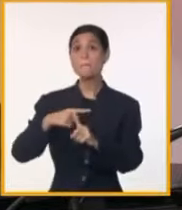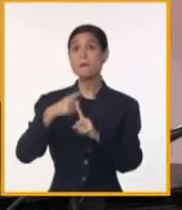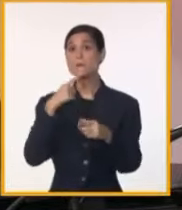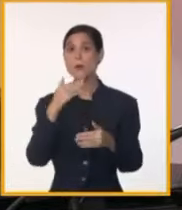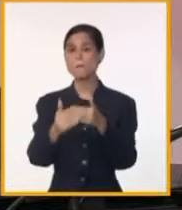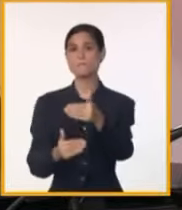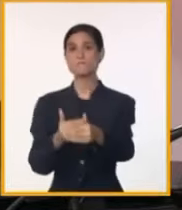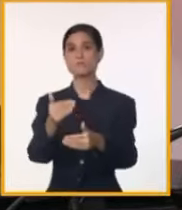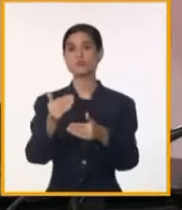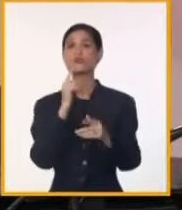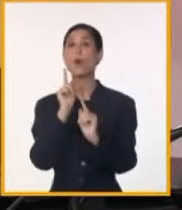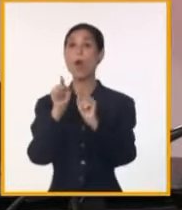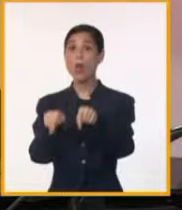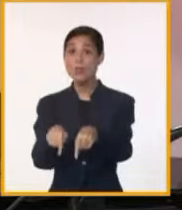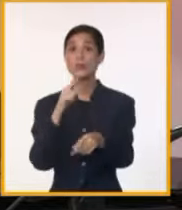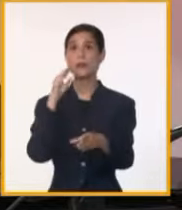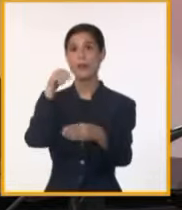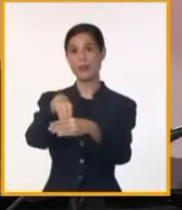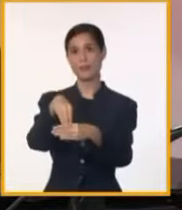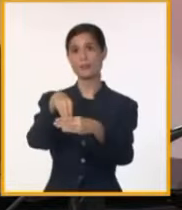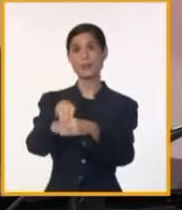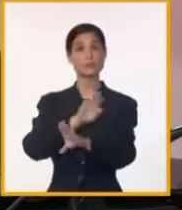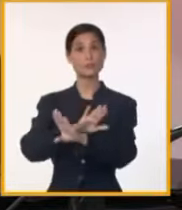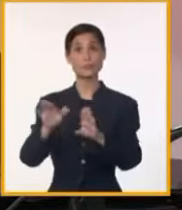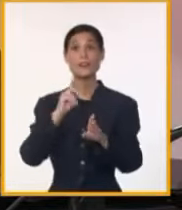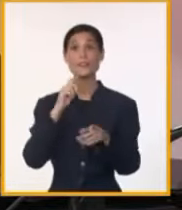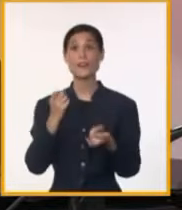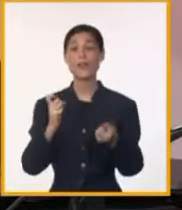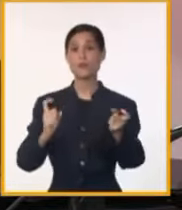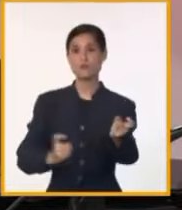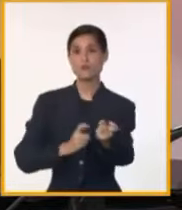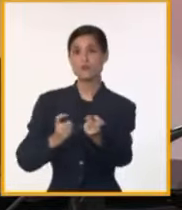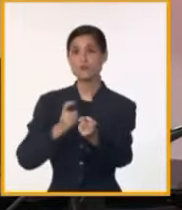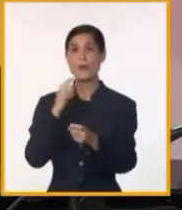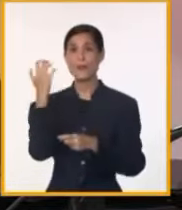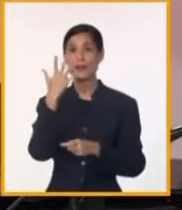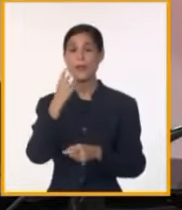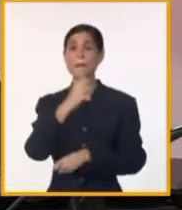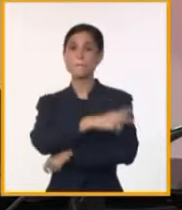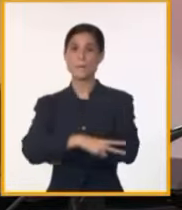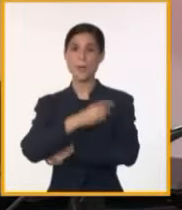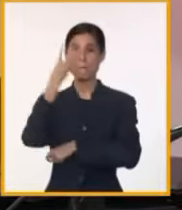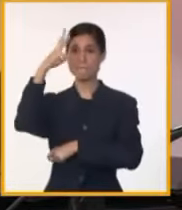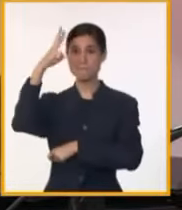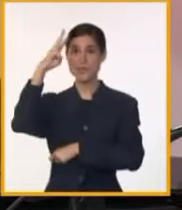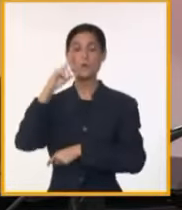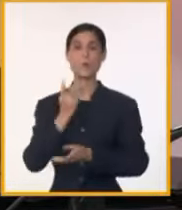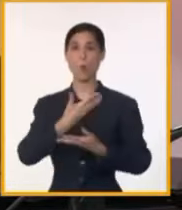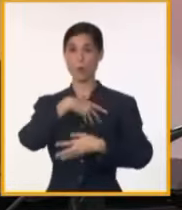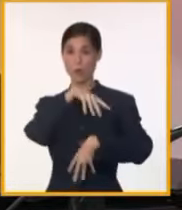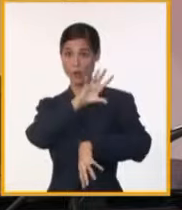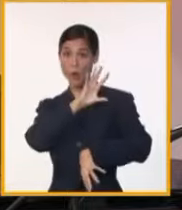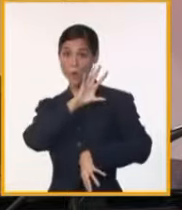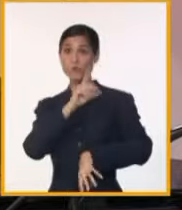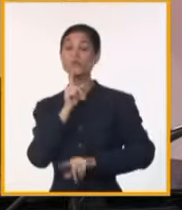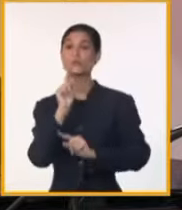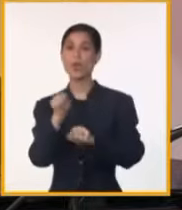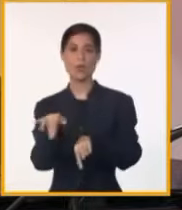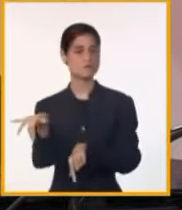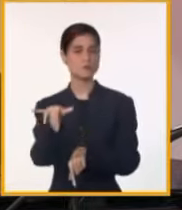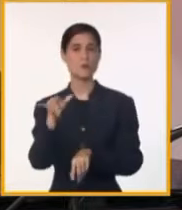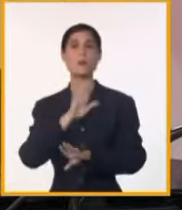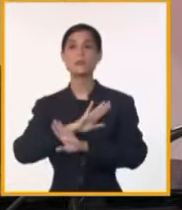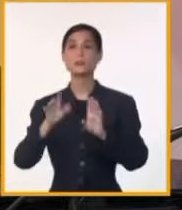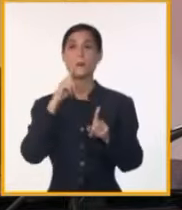neoliberalismo desarrolla en la cuarta Revolución Claudia chenbo en México son parte de los temas que estaremos abordando